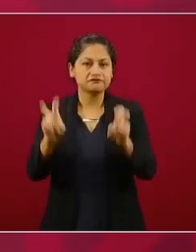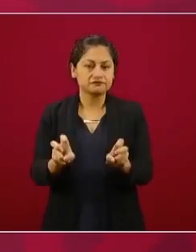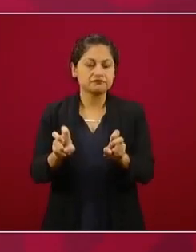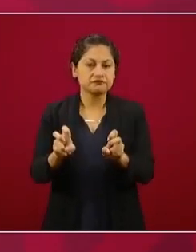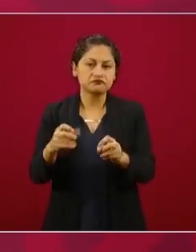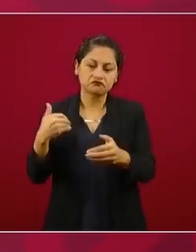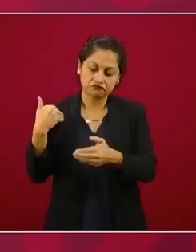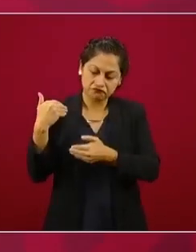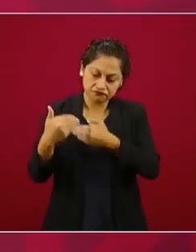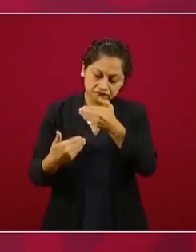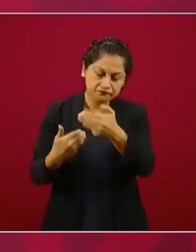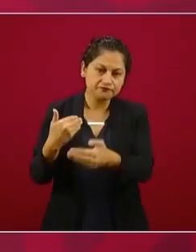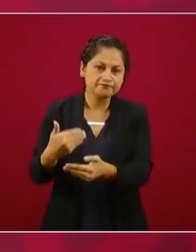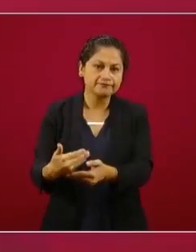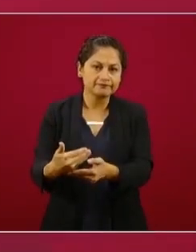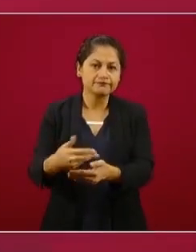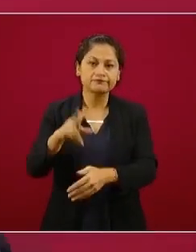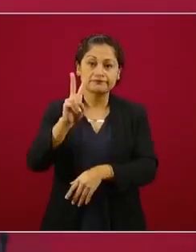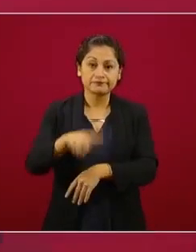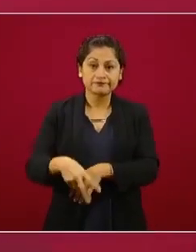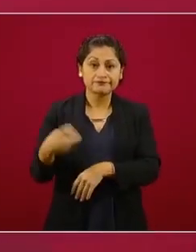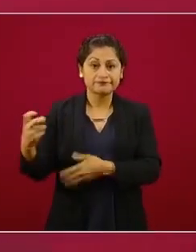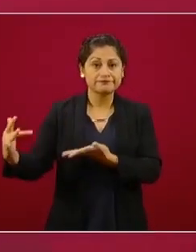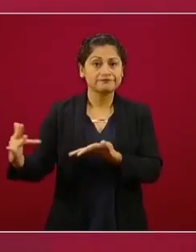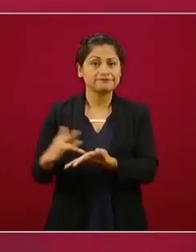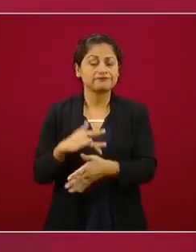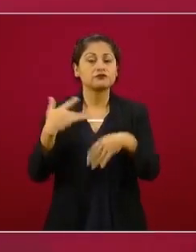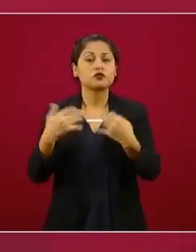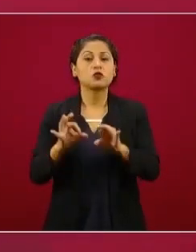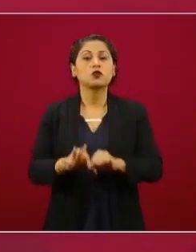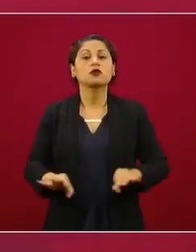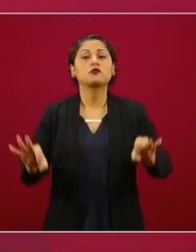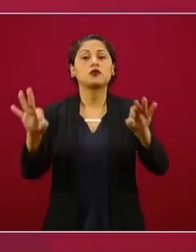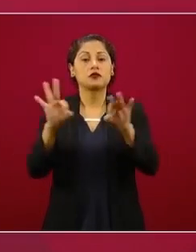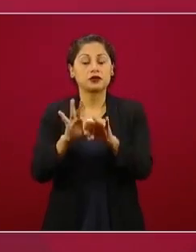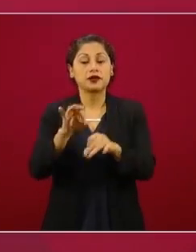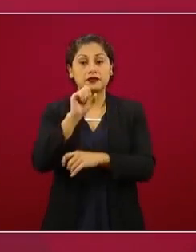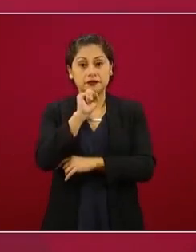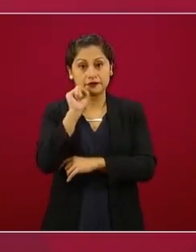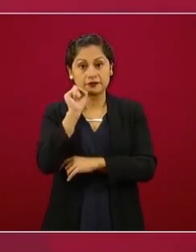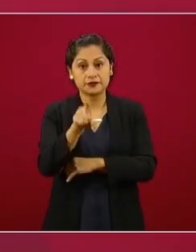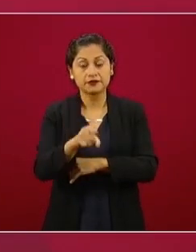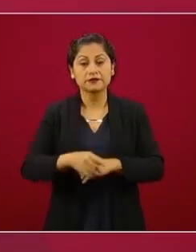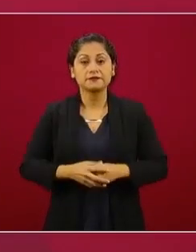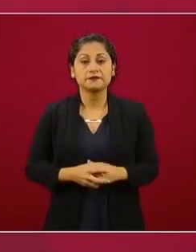Ha sido muy importante la participación